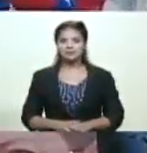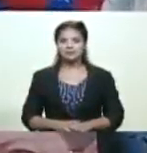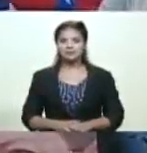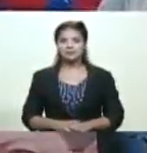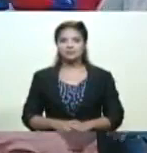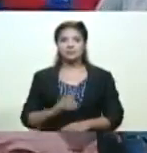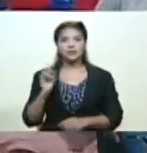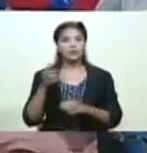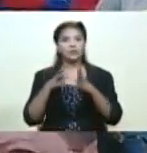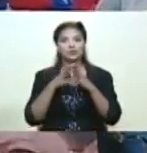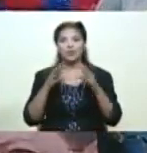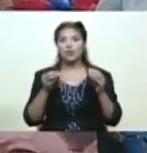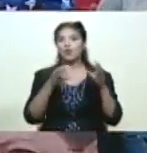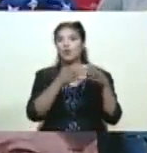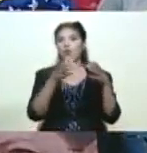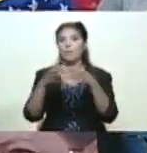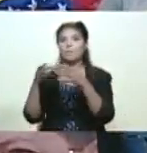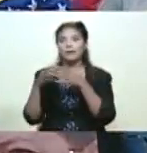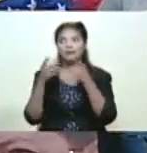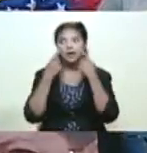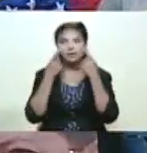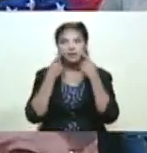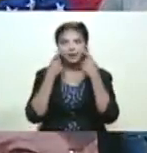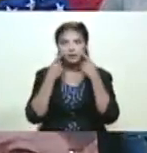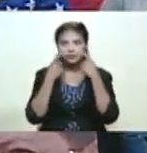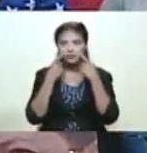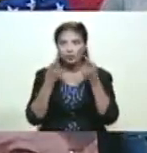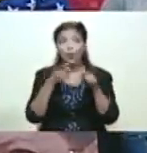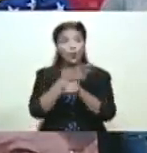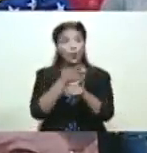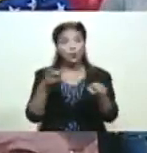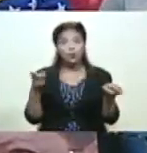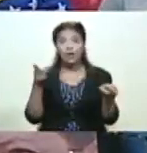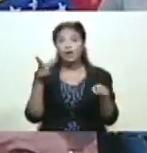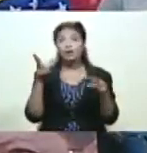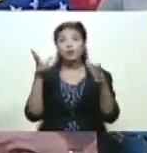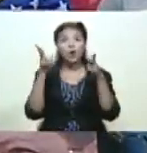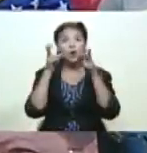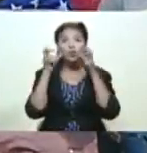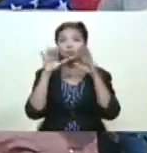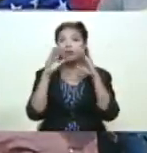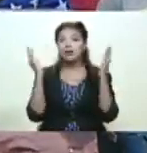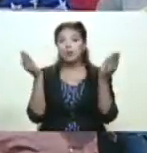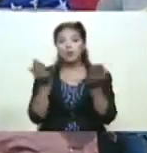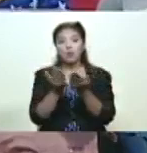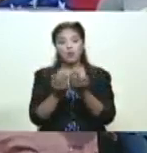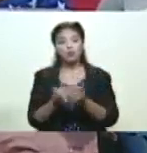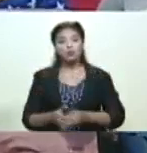Todos los partidos, atención, quienes nos escuchan en el mundo,